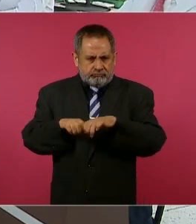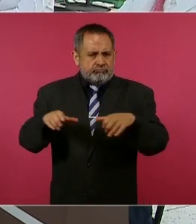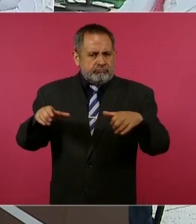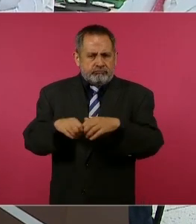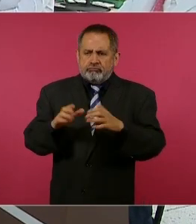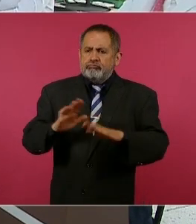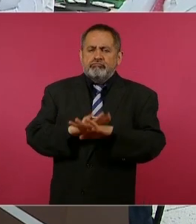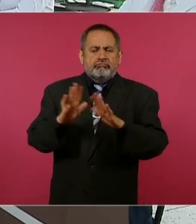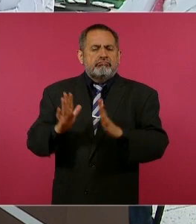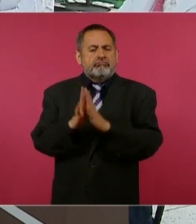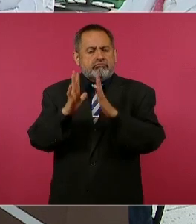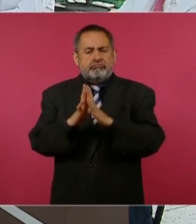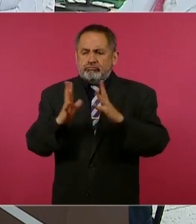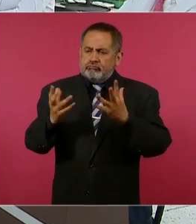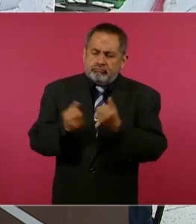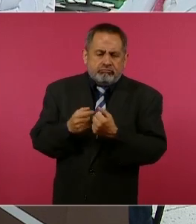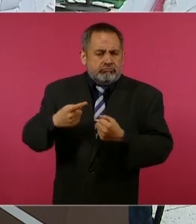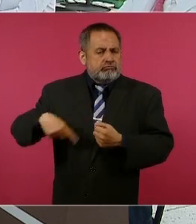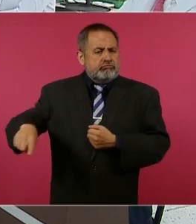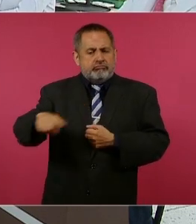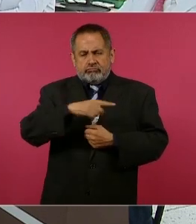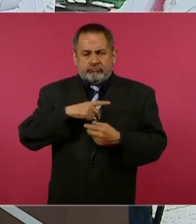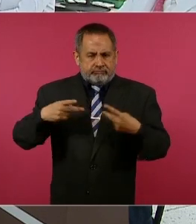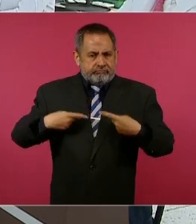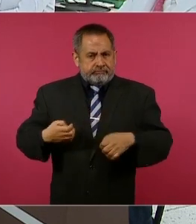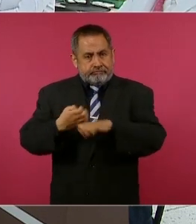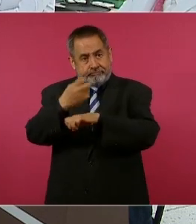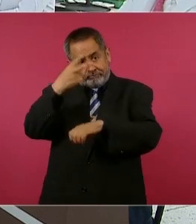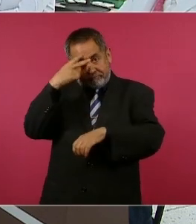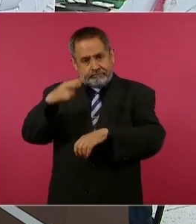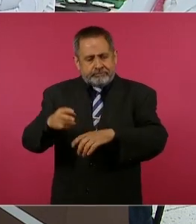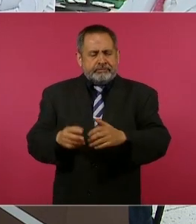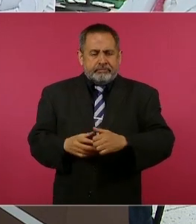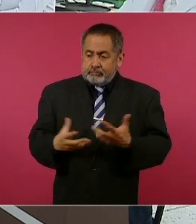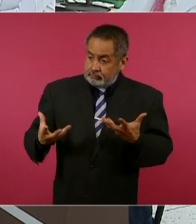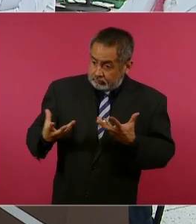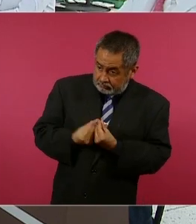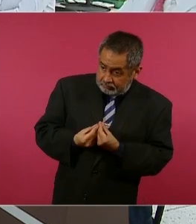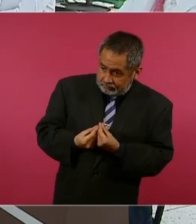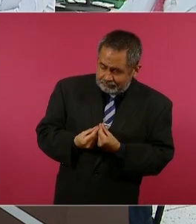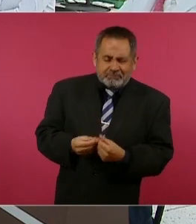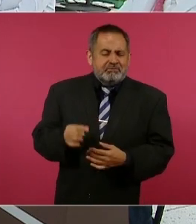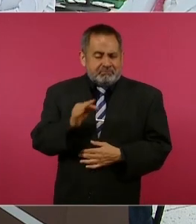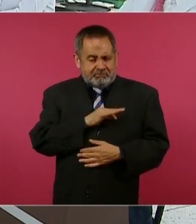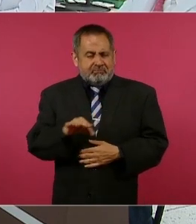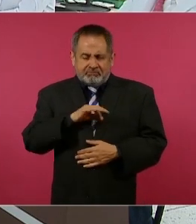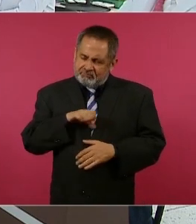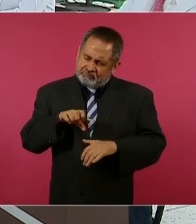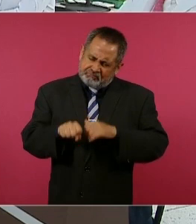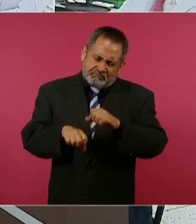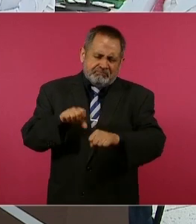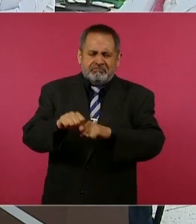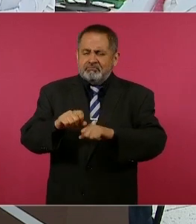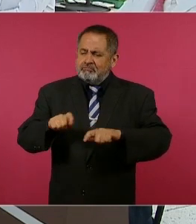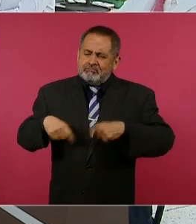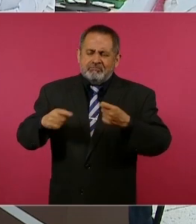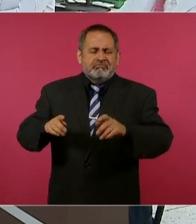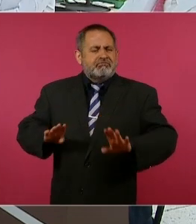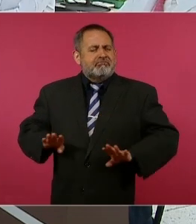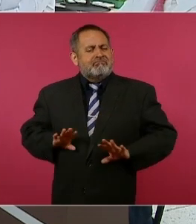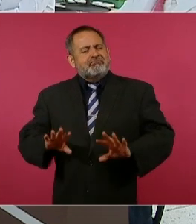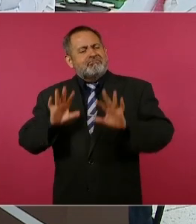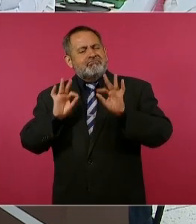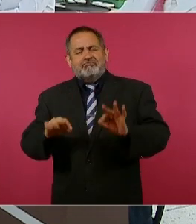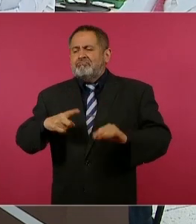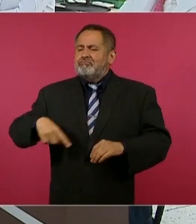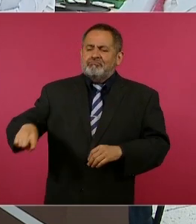la participación de nuestros mexiquenses y con ello sabemos que juntos podemos lograr muchos beneficios para el logro